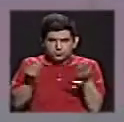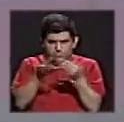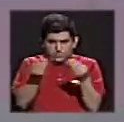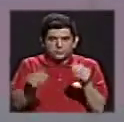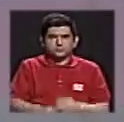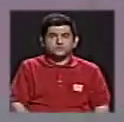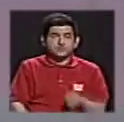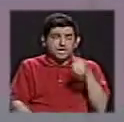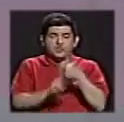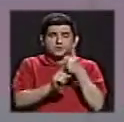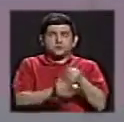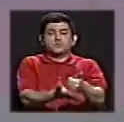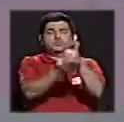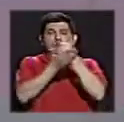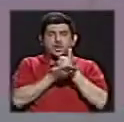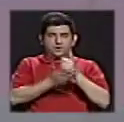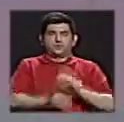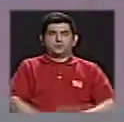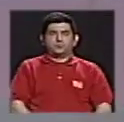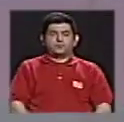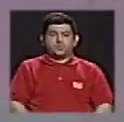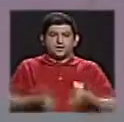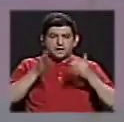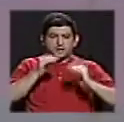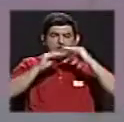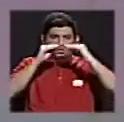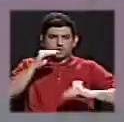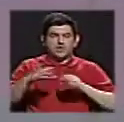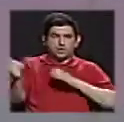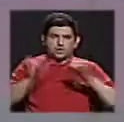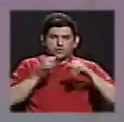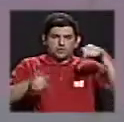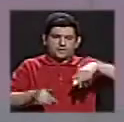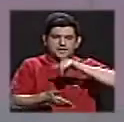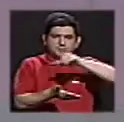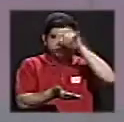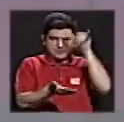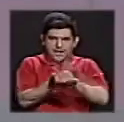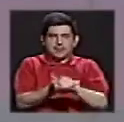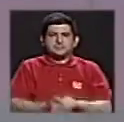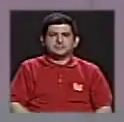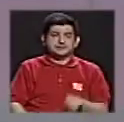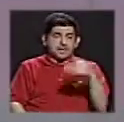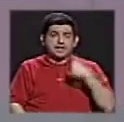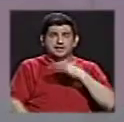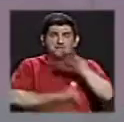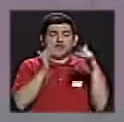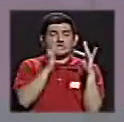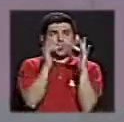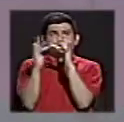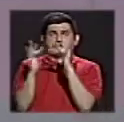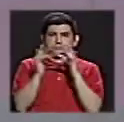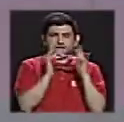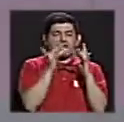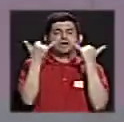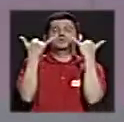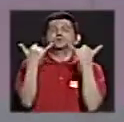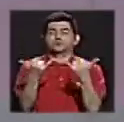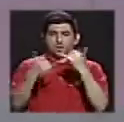entonces ellos mismos nos ayudan porque el hijo menor es el que nos comercializa aquí en San José y él es el que tiene todos los contactos.